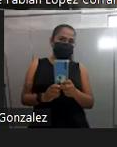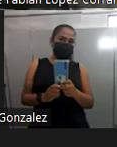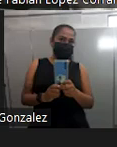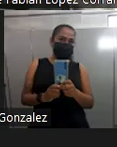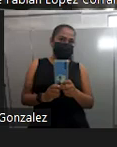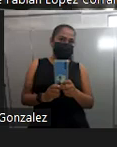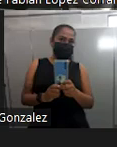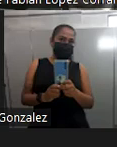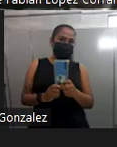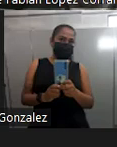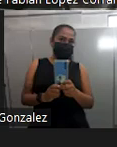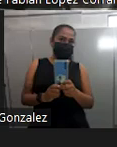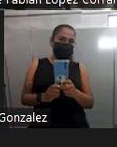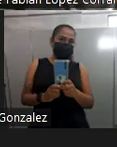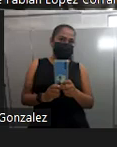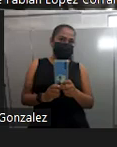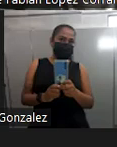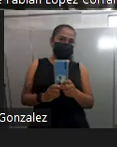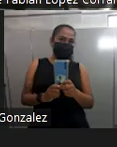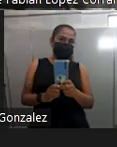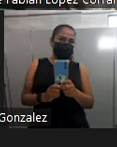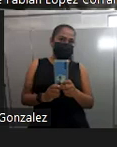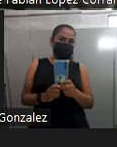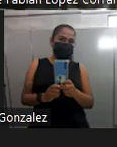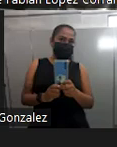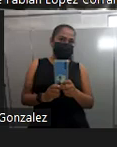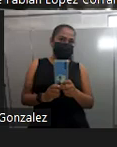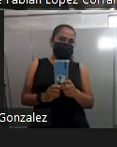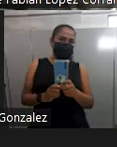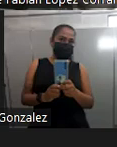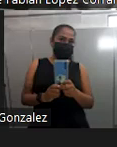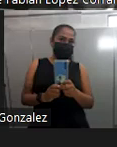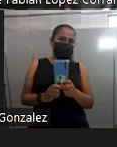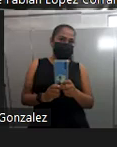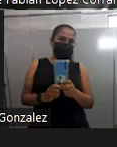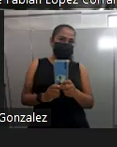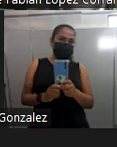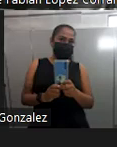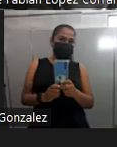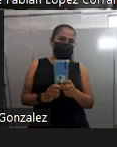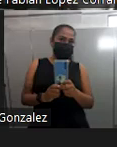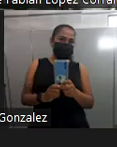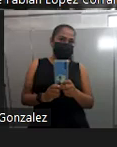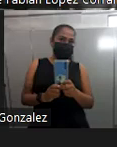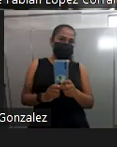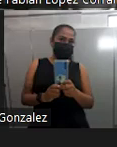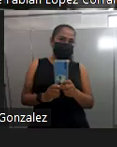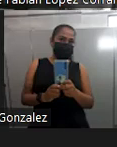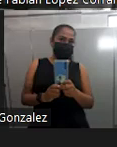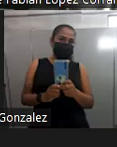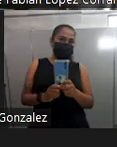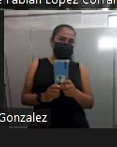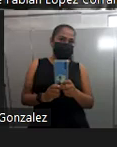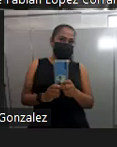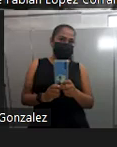desde primaria No Cuál es el papel o sí el lugar que tiene el planeta Tierra en el sistema solar